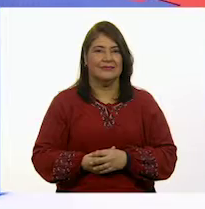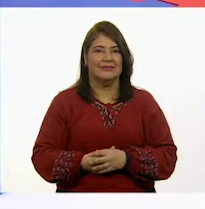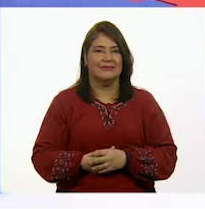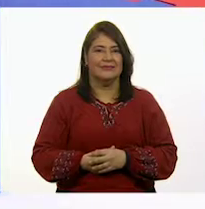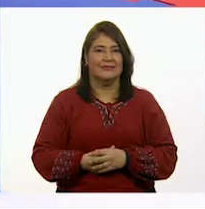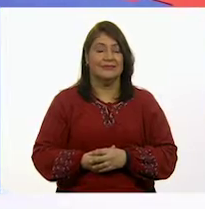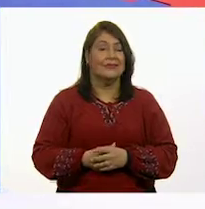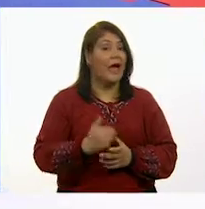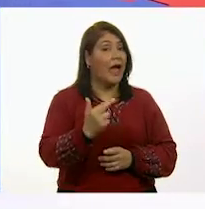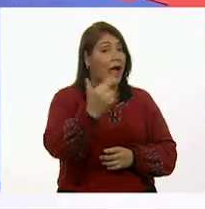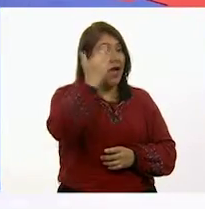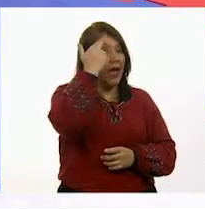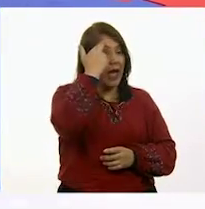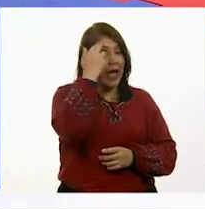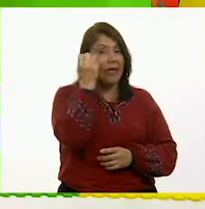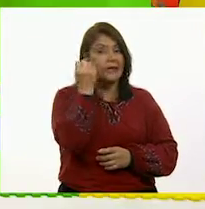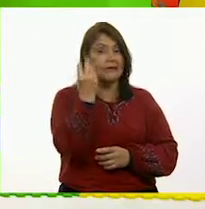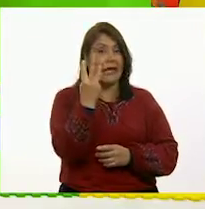Recuerden,